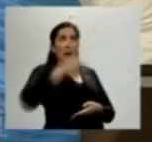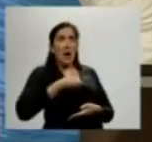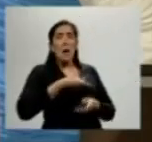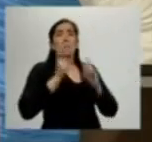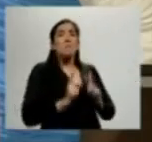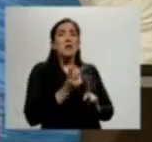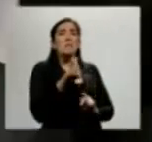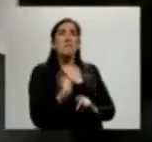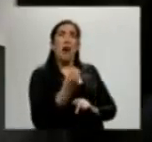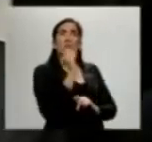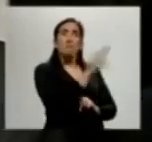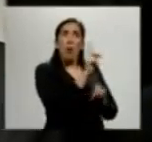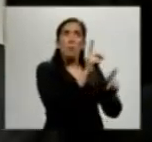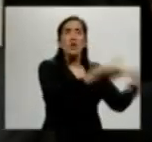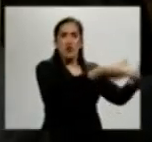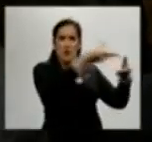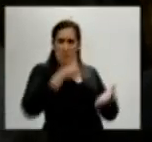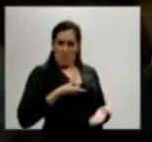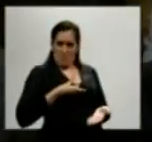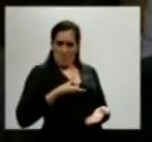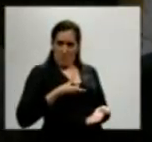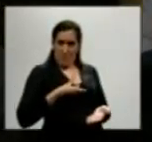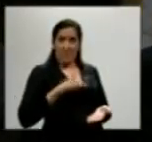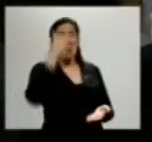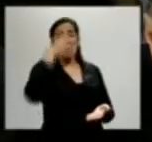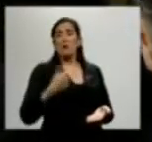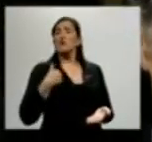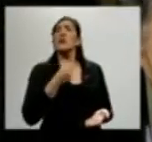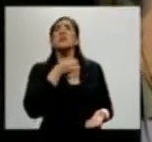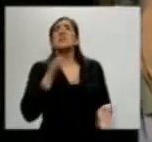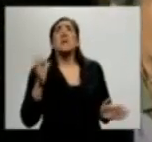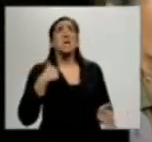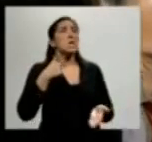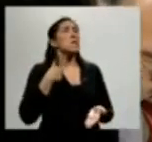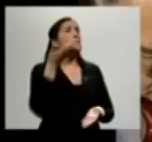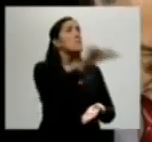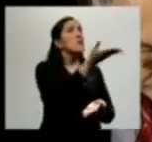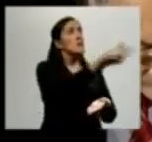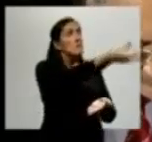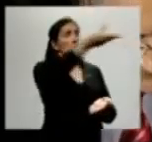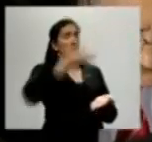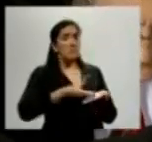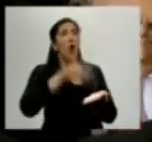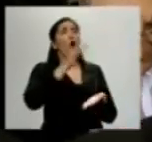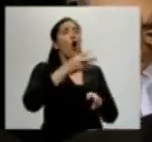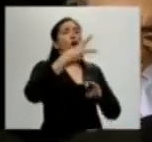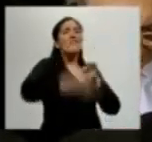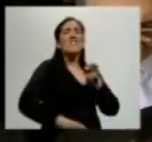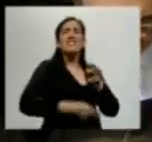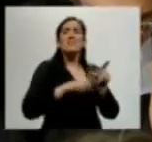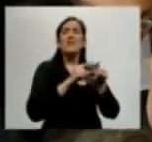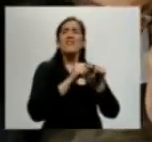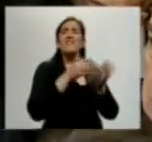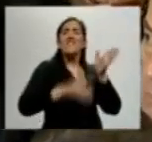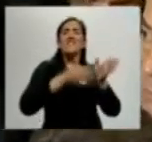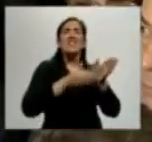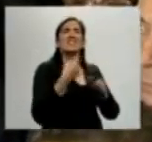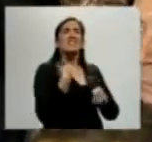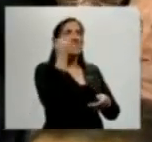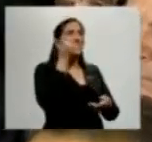misma especie, a simple requerimiento del depositante o al vencimiento del término o del